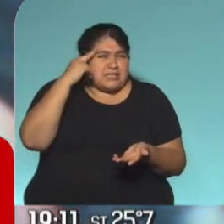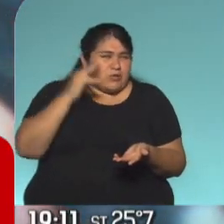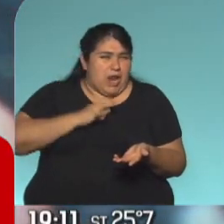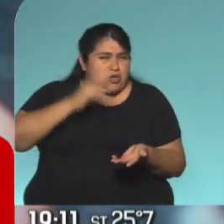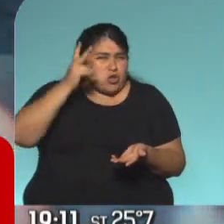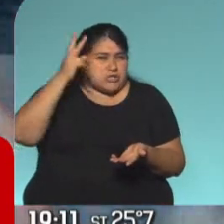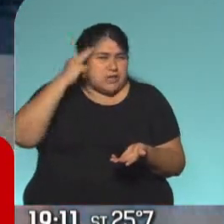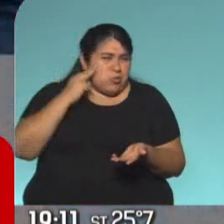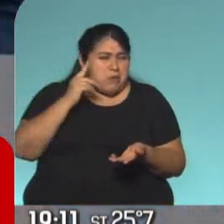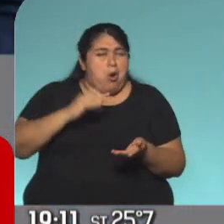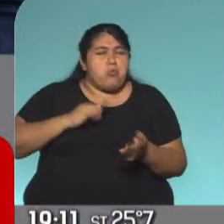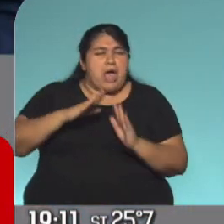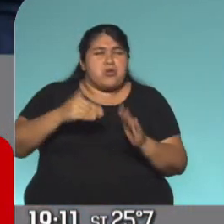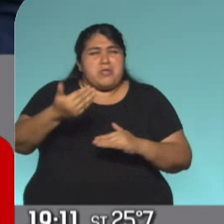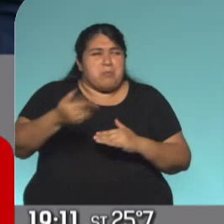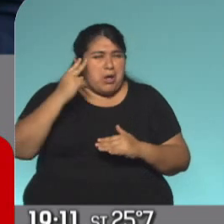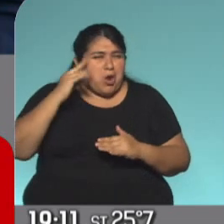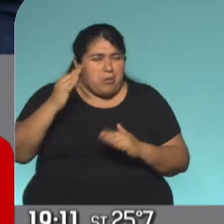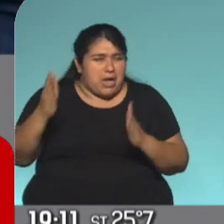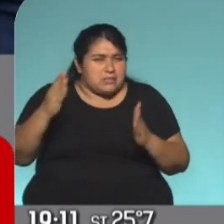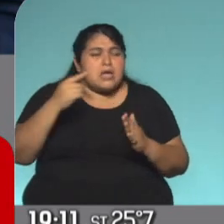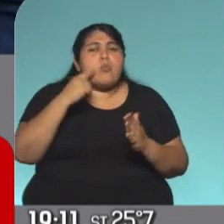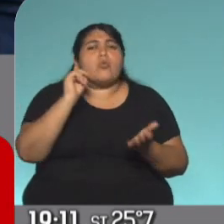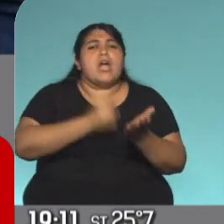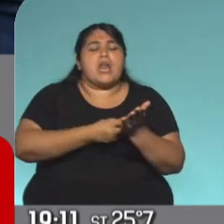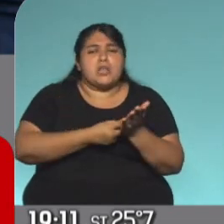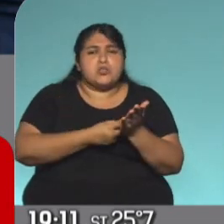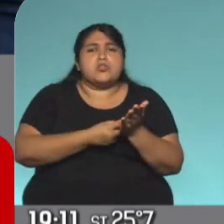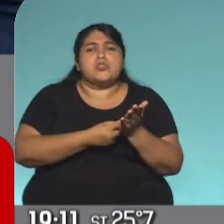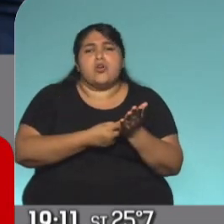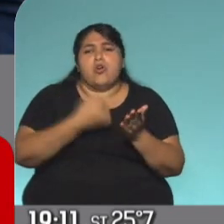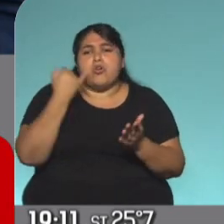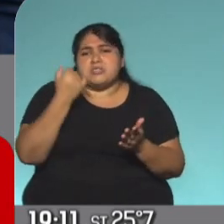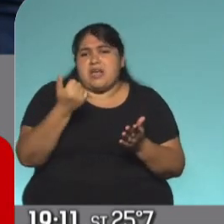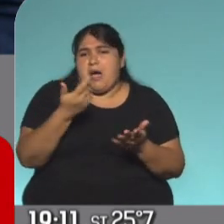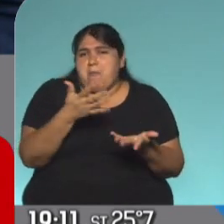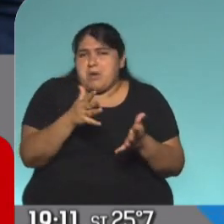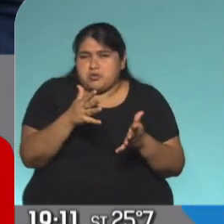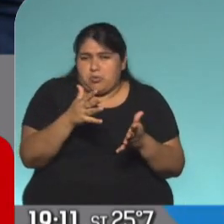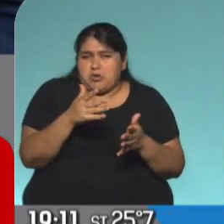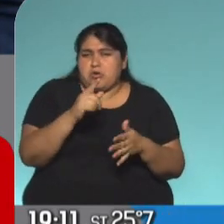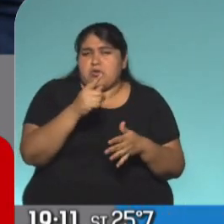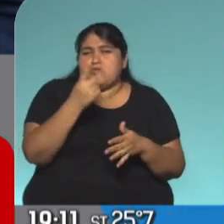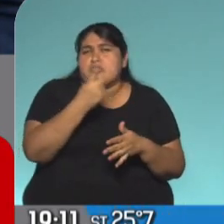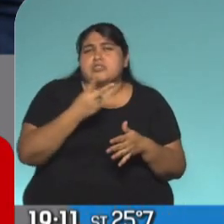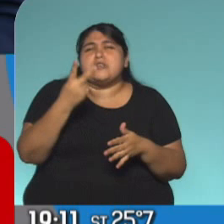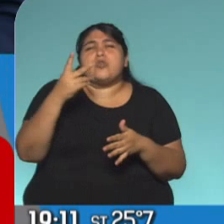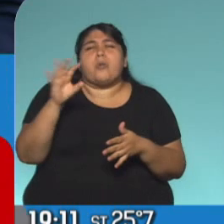recuerdo mal, o un año después, creo que fue en diciembre del 90, un decreto donde se indultó a más de 220